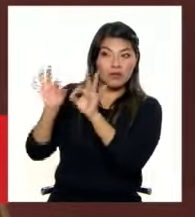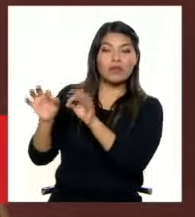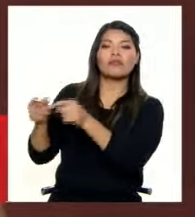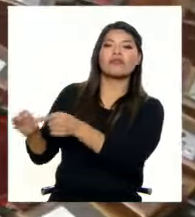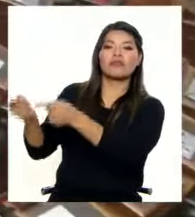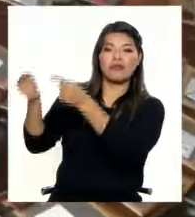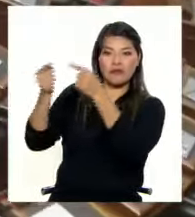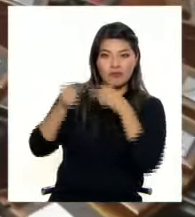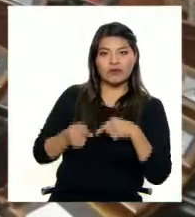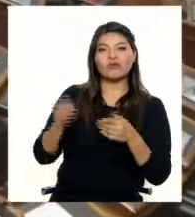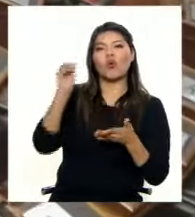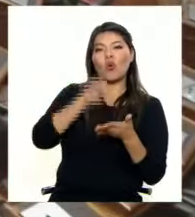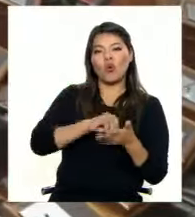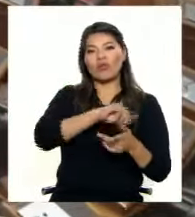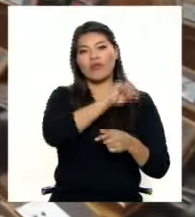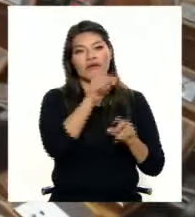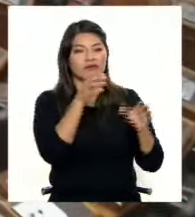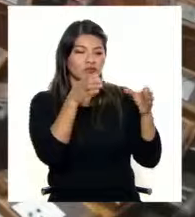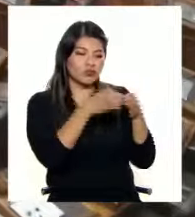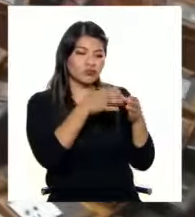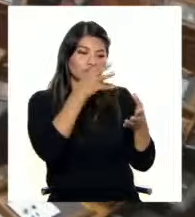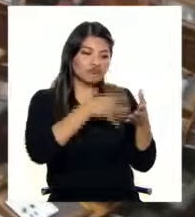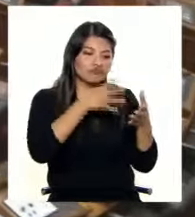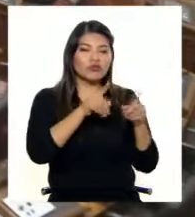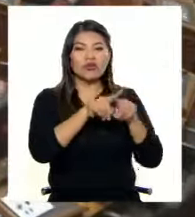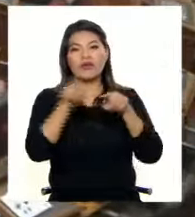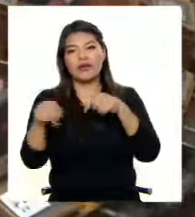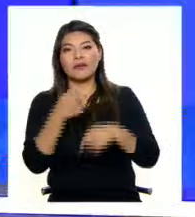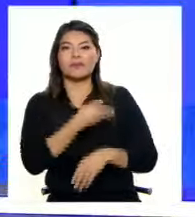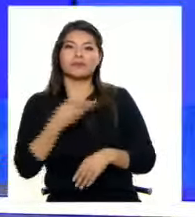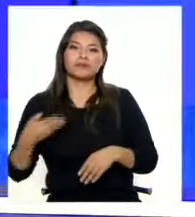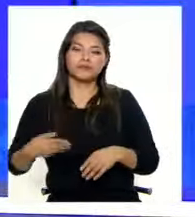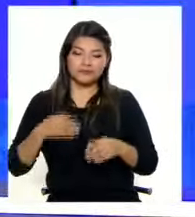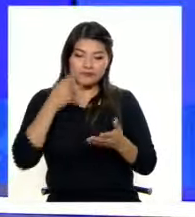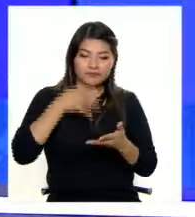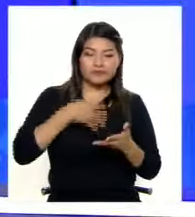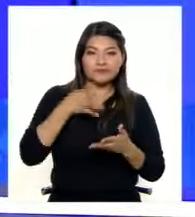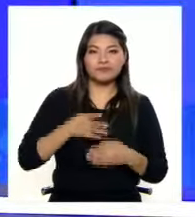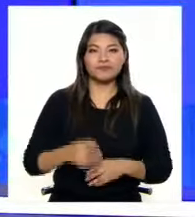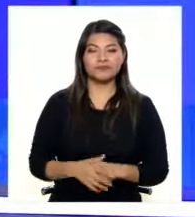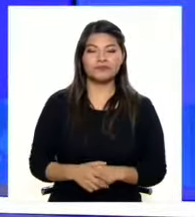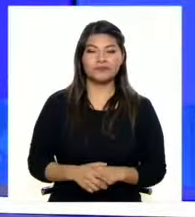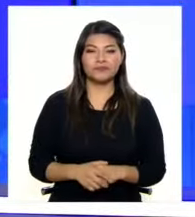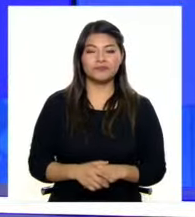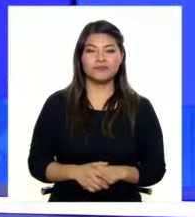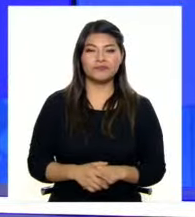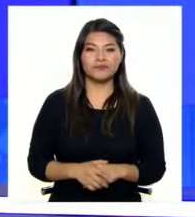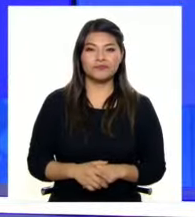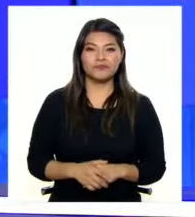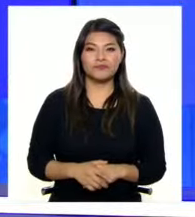su revisión o ser promulgado por insistencia. Bueno, y a propósito de los